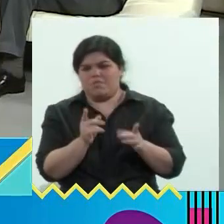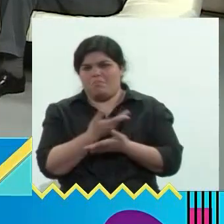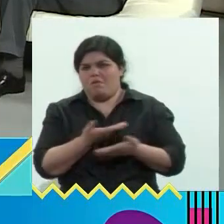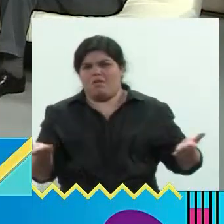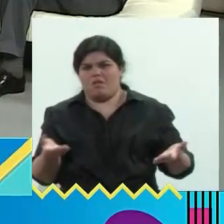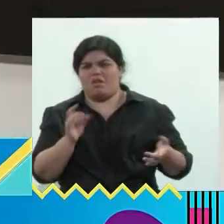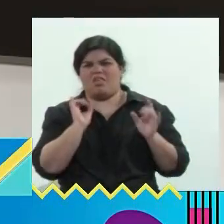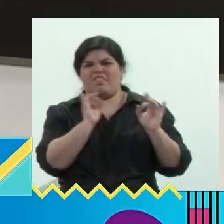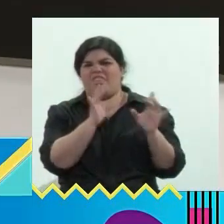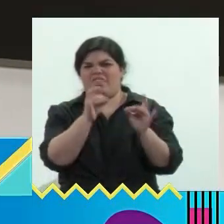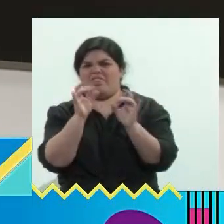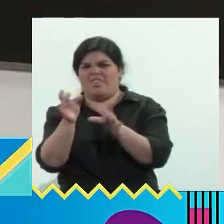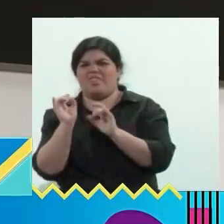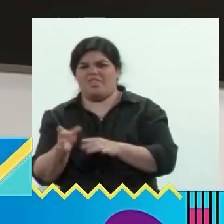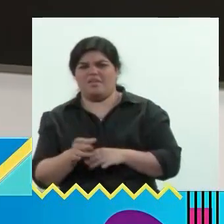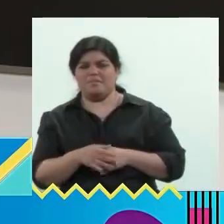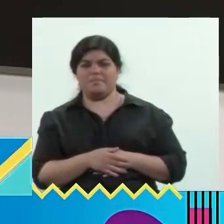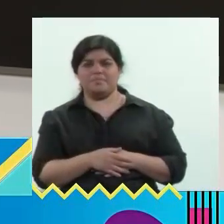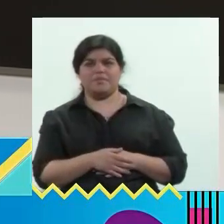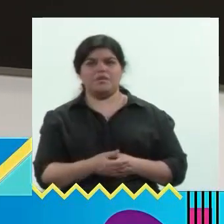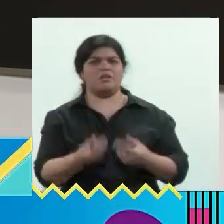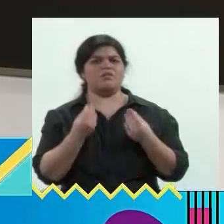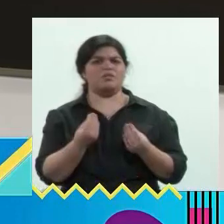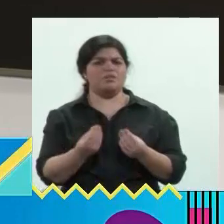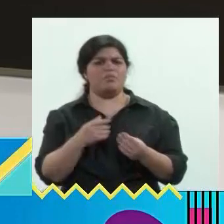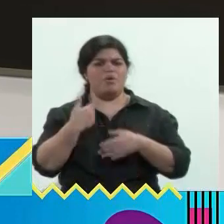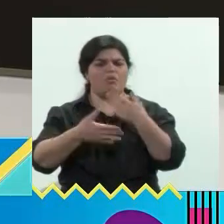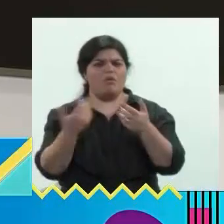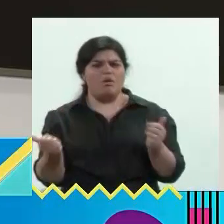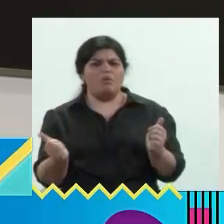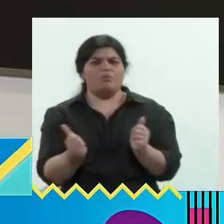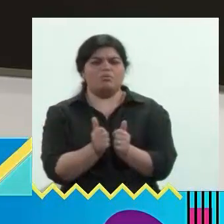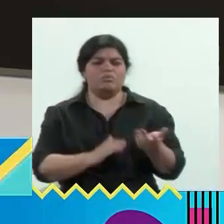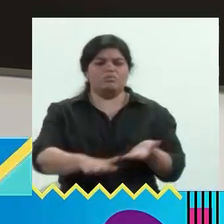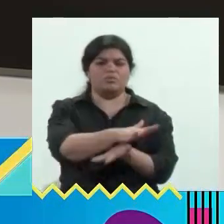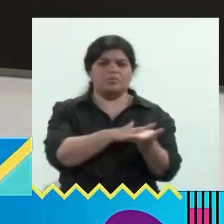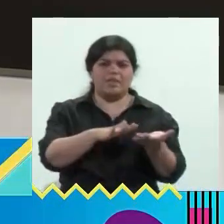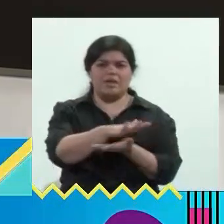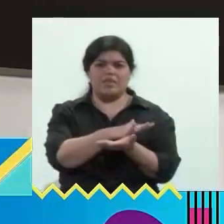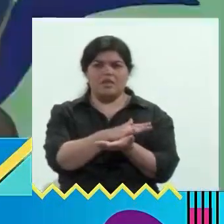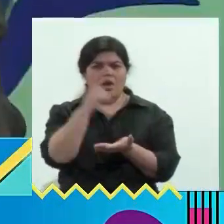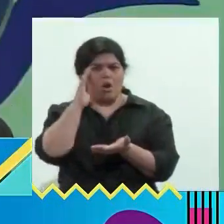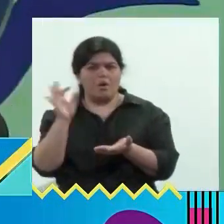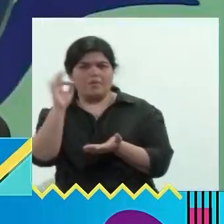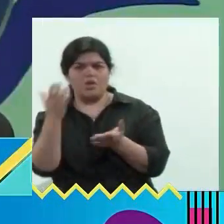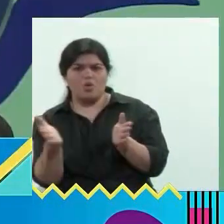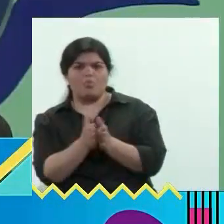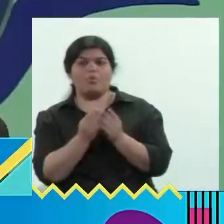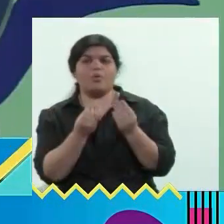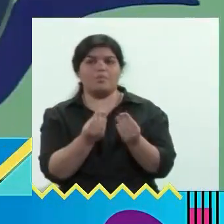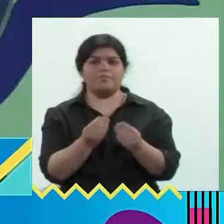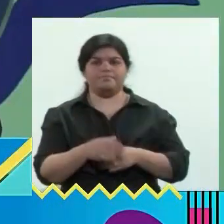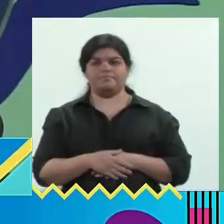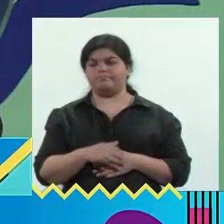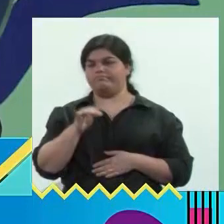siendo como bastante cuestionada. ¿Cómo se puede ir con eso también, ¿no? Acompañando desde la sociedad a esa mirada? Sí, es un buen punto, porque ese